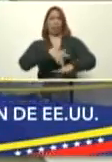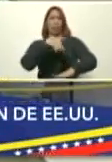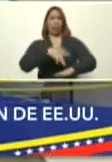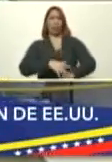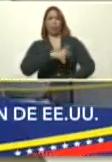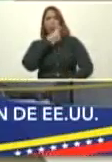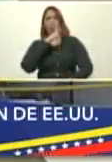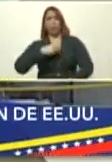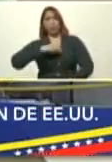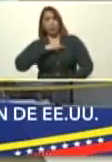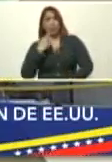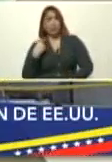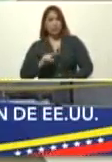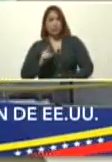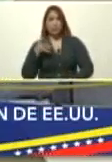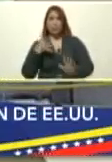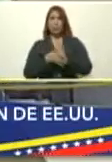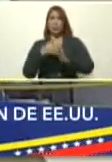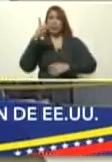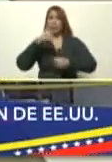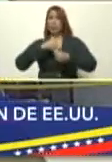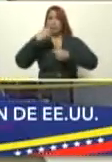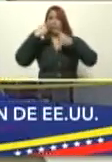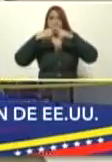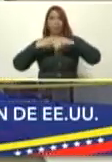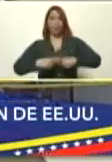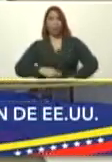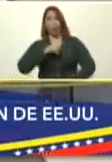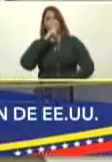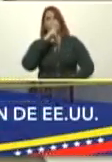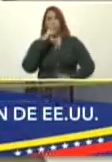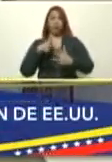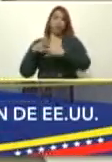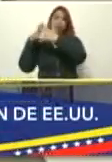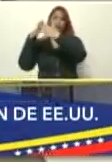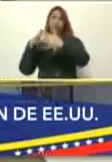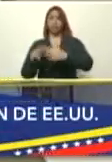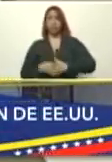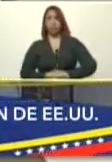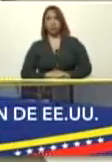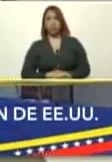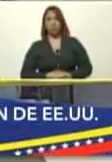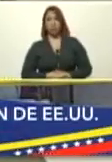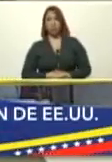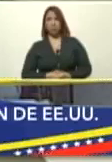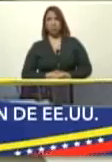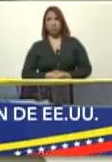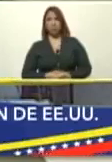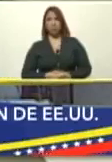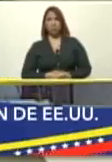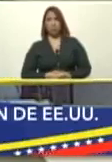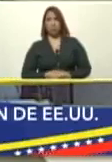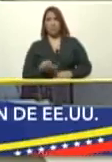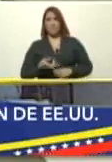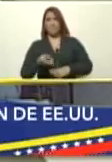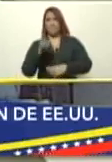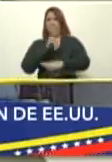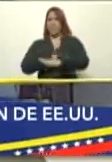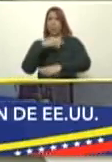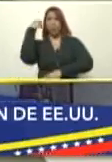que nosotros tenemos con los datos estadísticos, que va a ser muy grave en Estados Unidos y va a volver a ser muy grave en